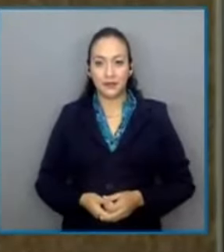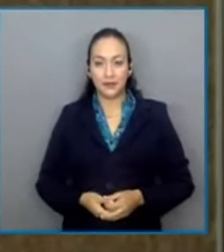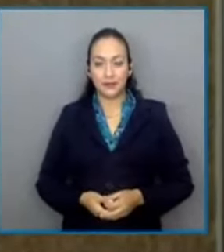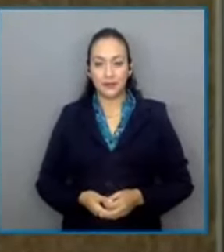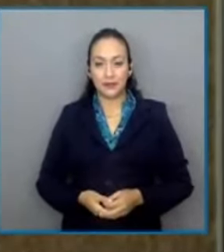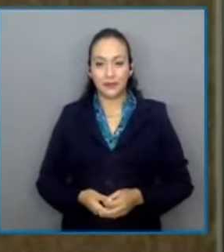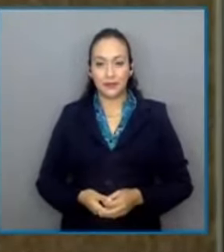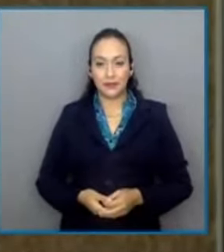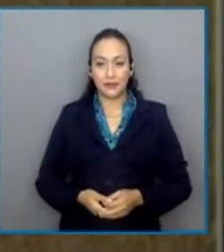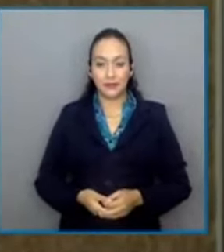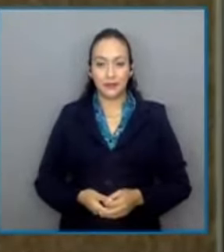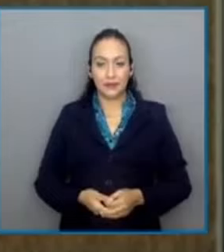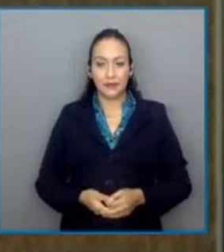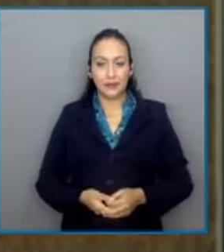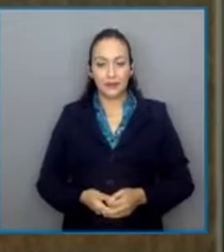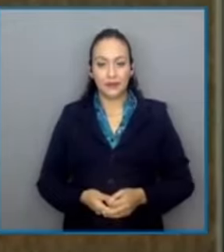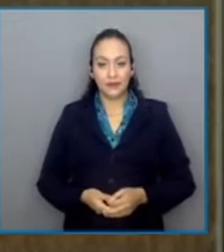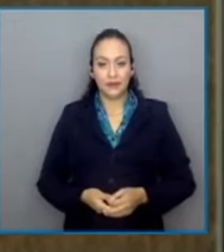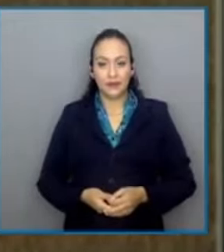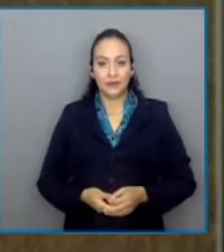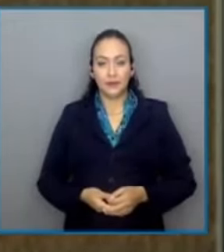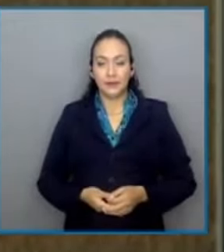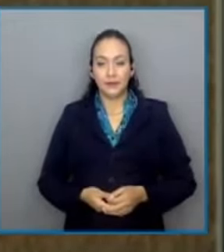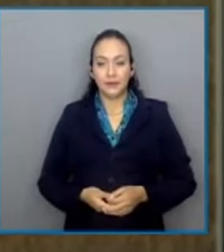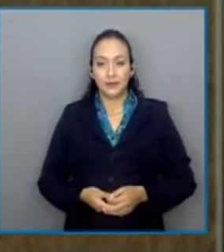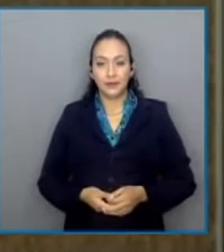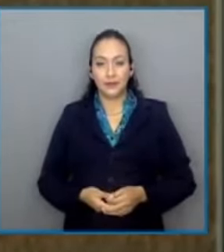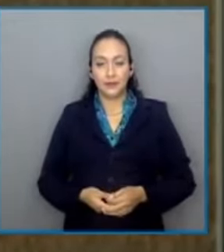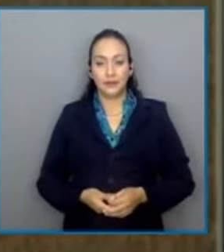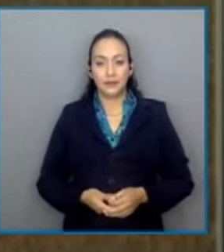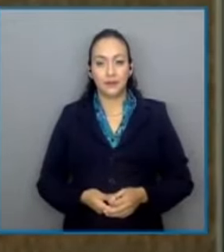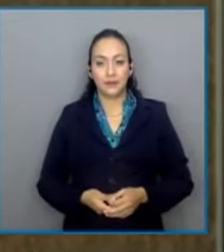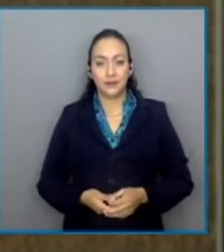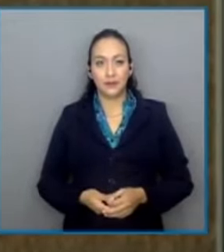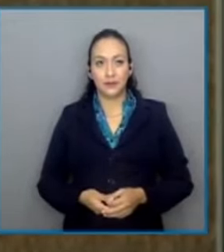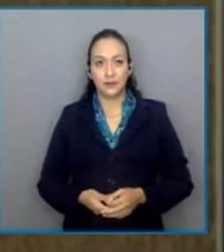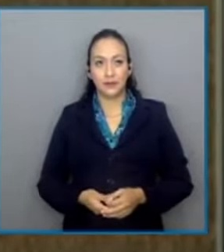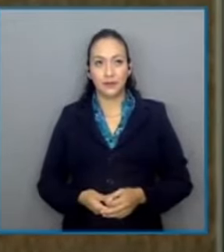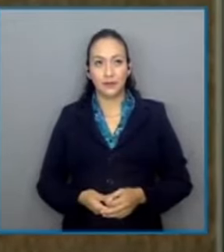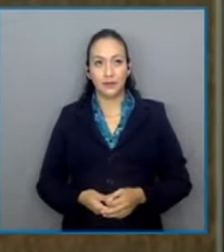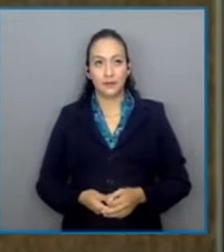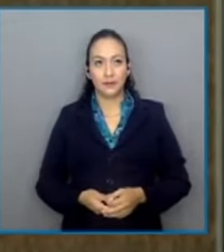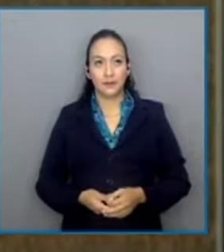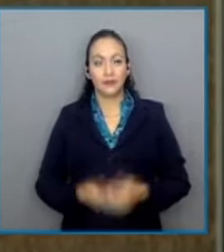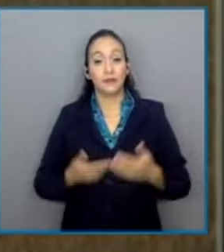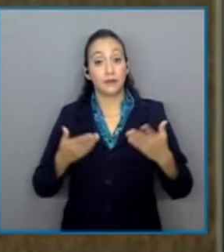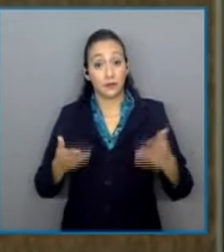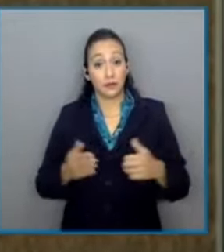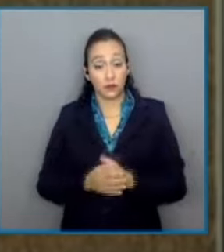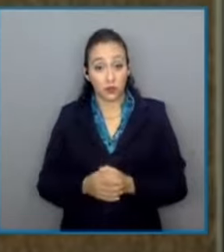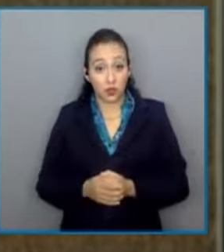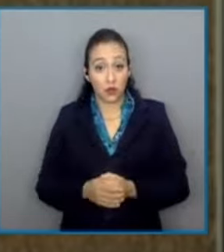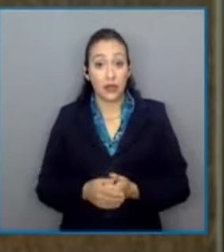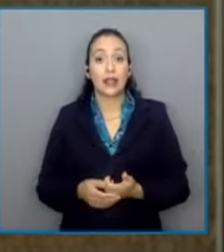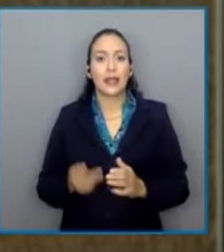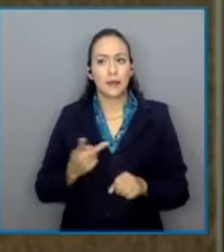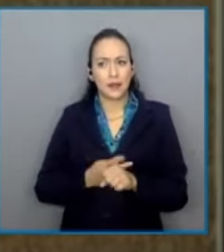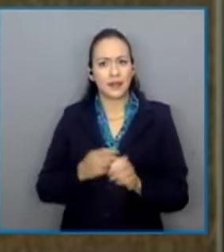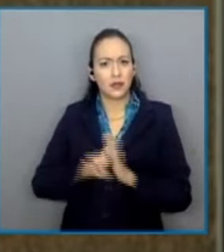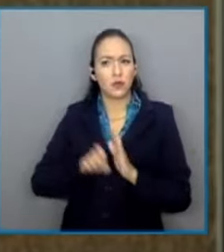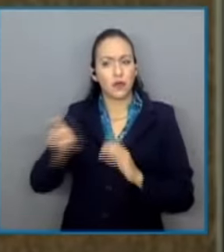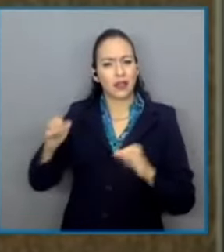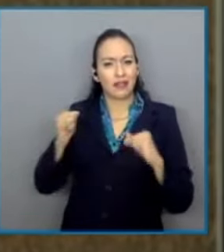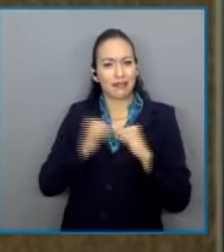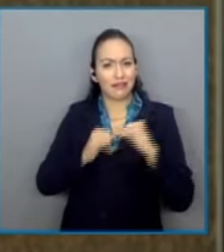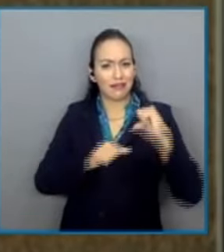El sistema no funciona si no hay también autonomía e independencia en las fiscalías. Si en la dirección de las fiscalías no